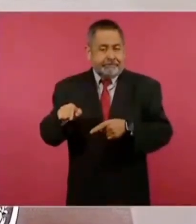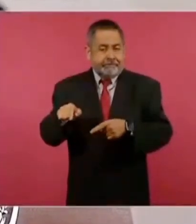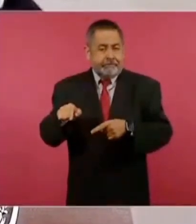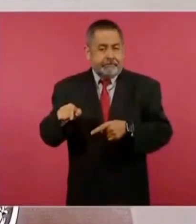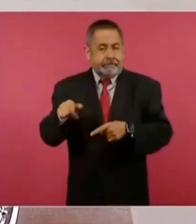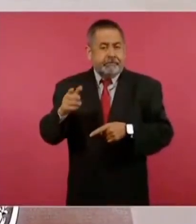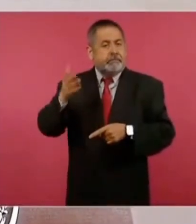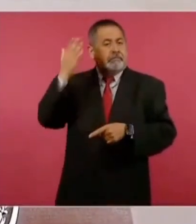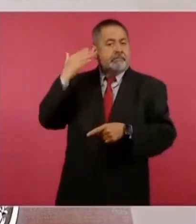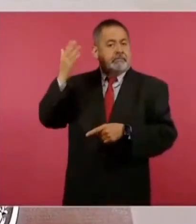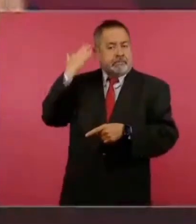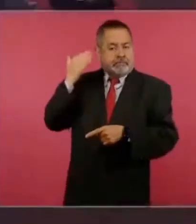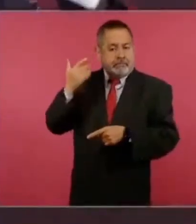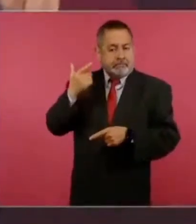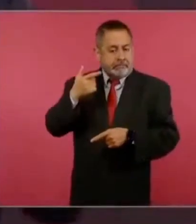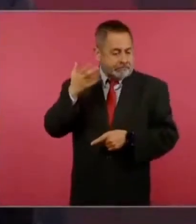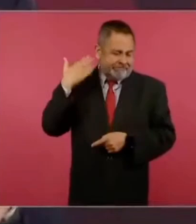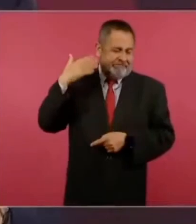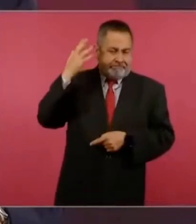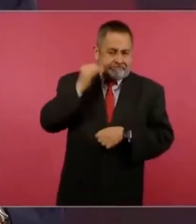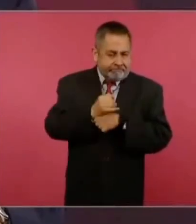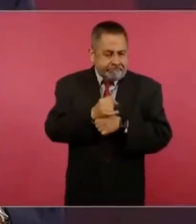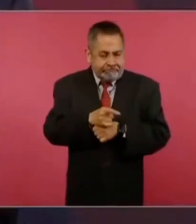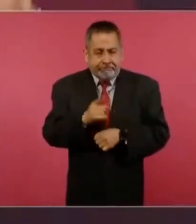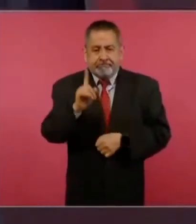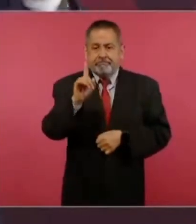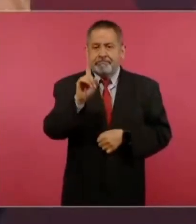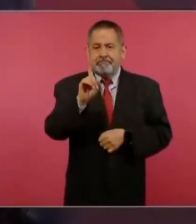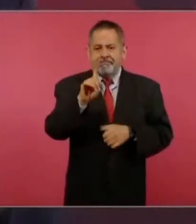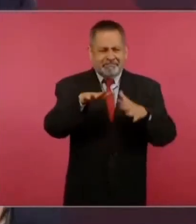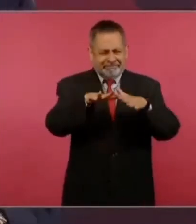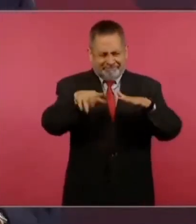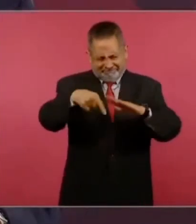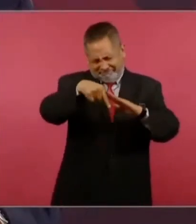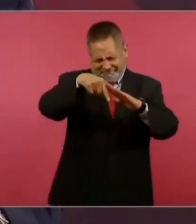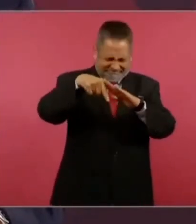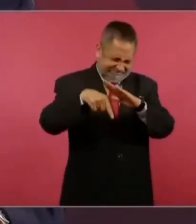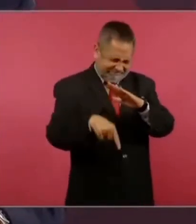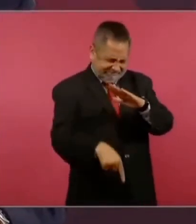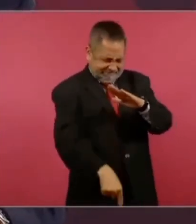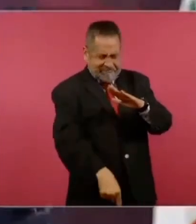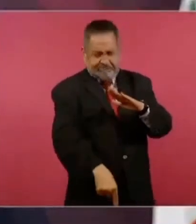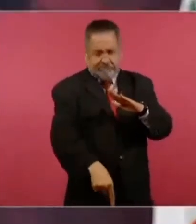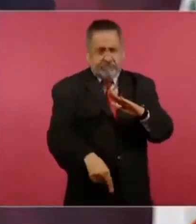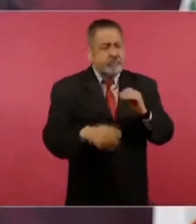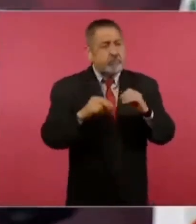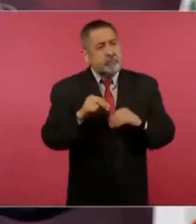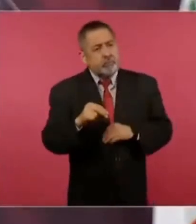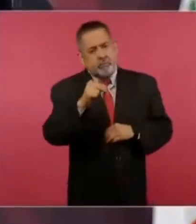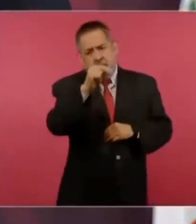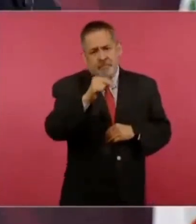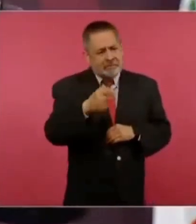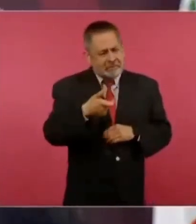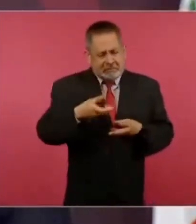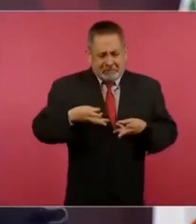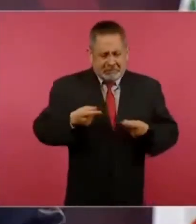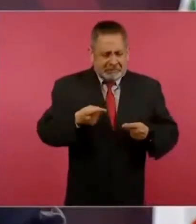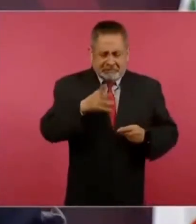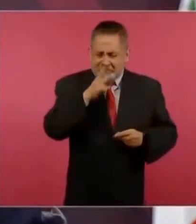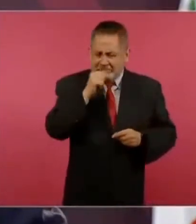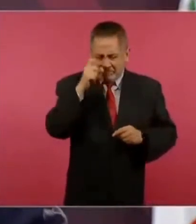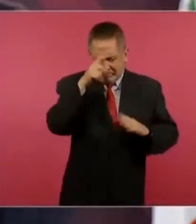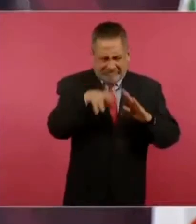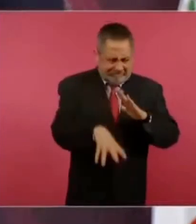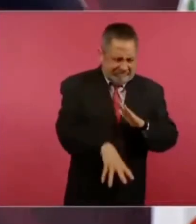hacia aguas profundas y al norte, donde no hay petróleo o cuesta muchísimo sacar el